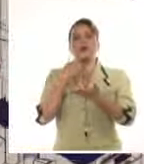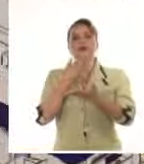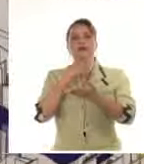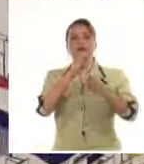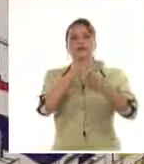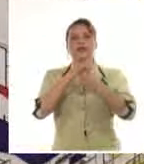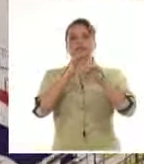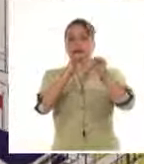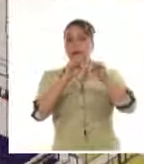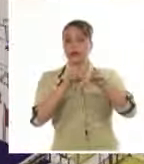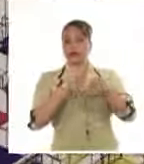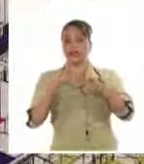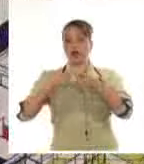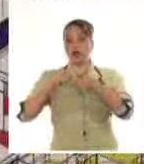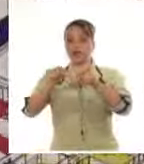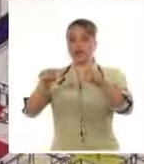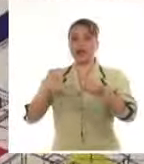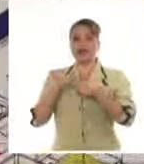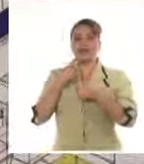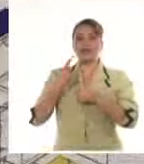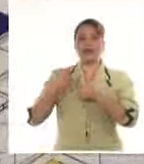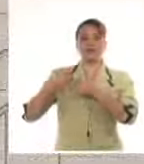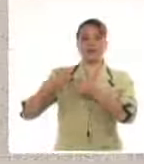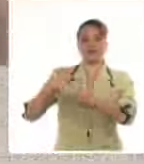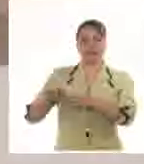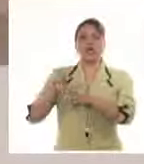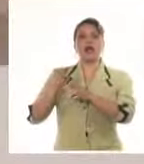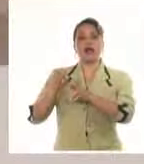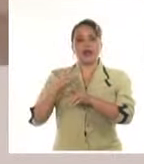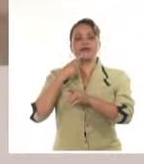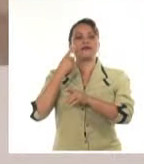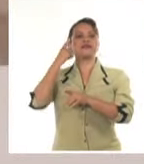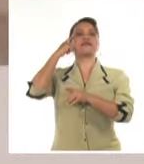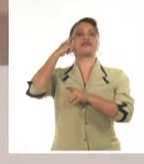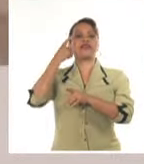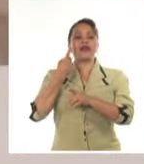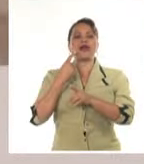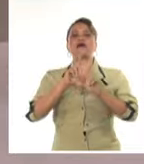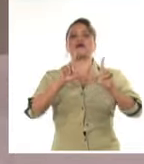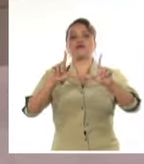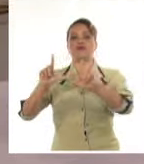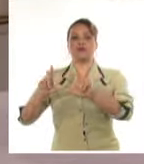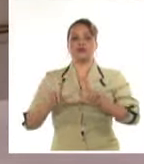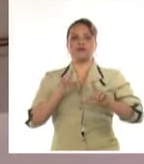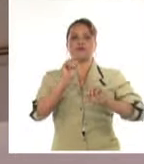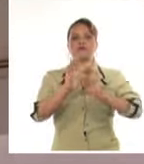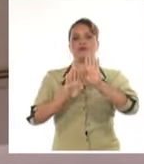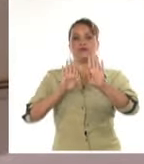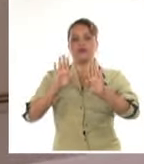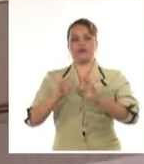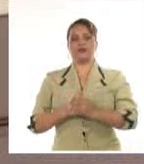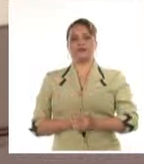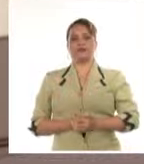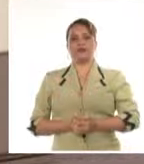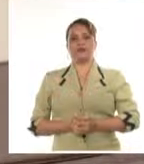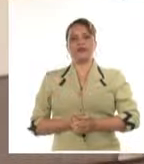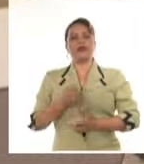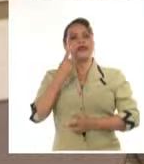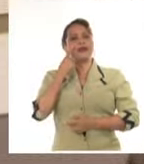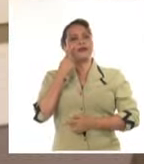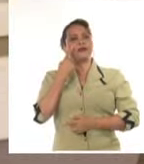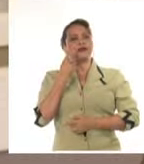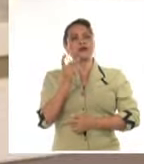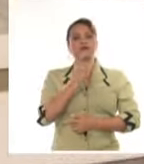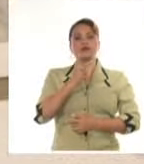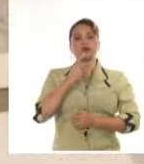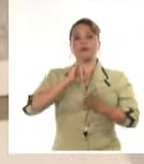otras áreas que estaban en desuso para enclavar un museo para el arte contemporáneo en Cuba. Brownstone valoró que ambos